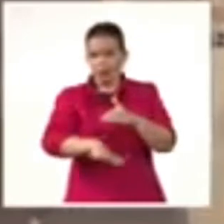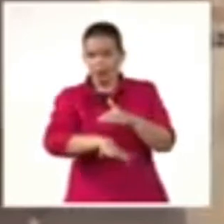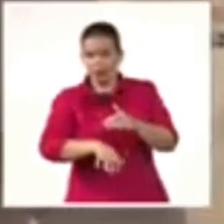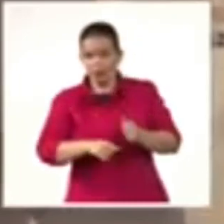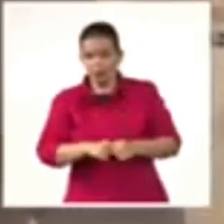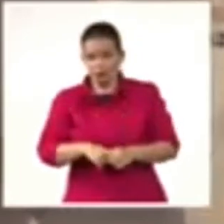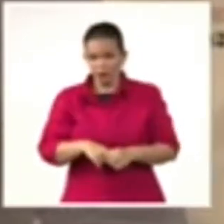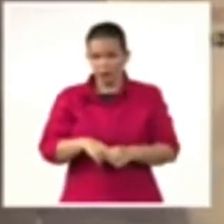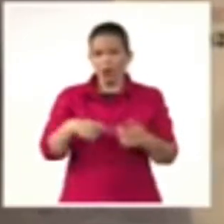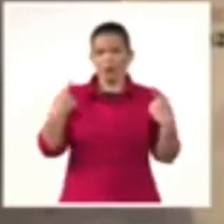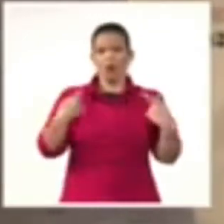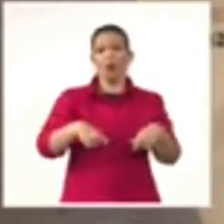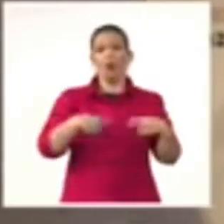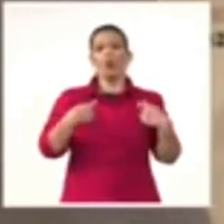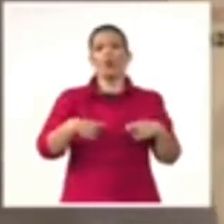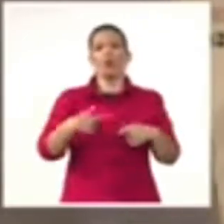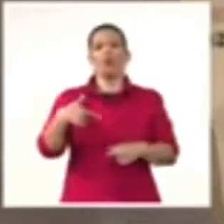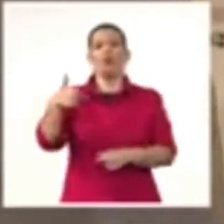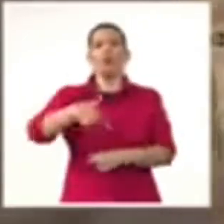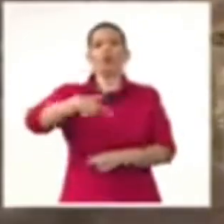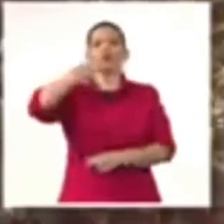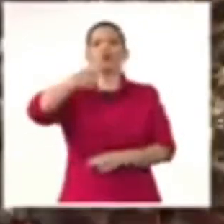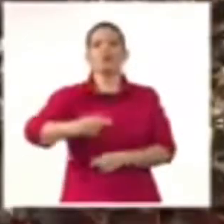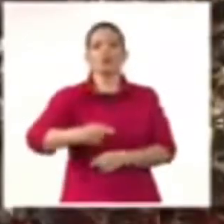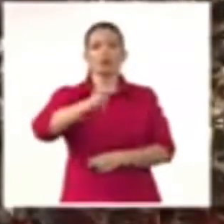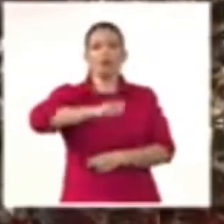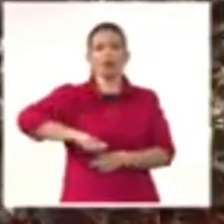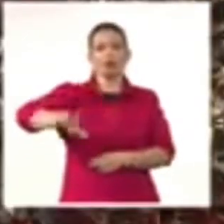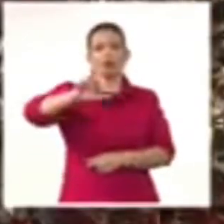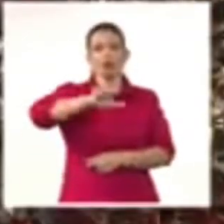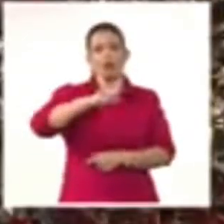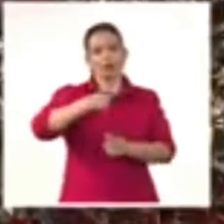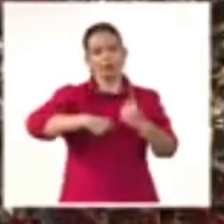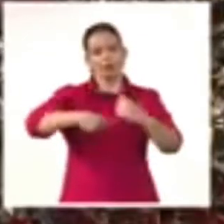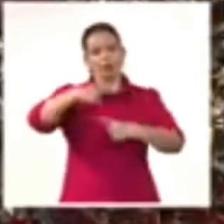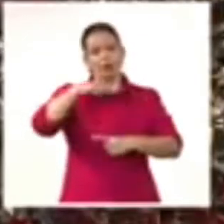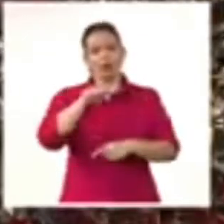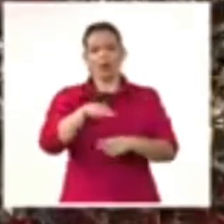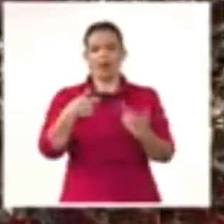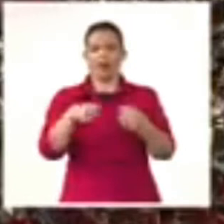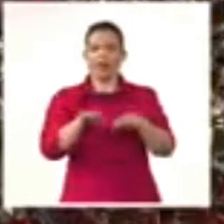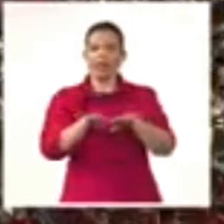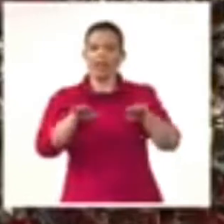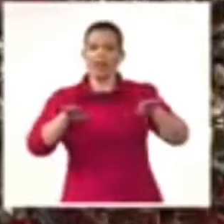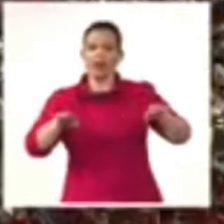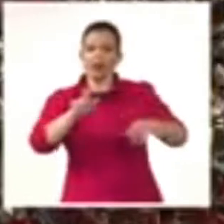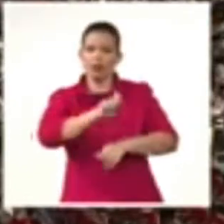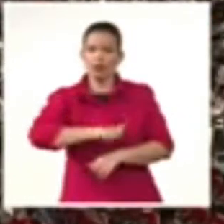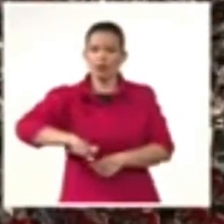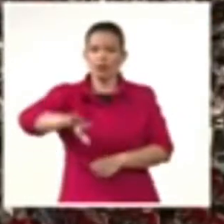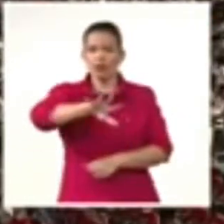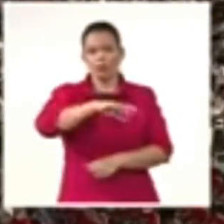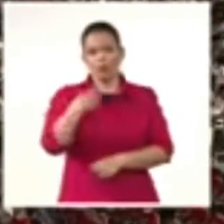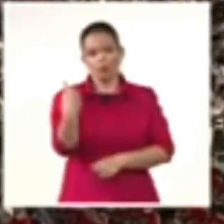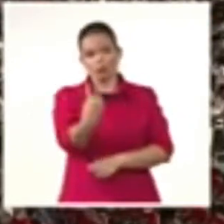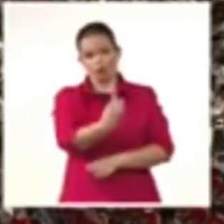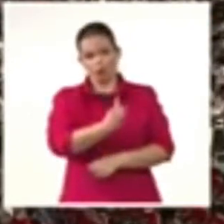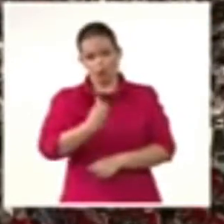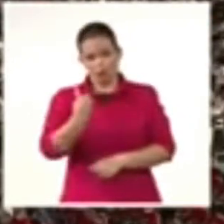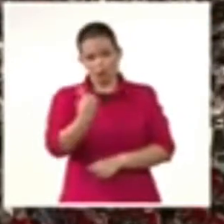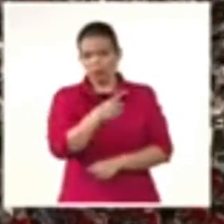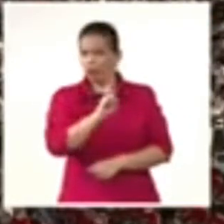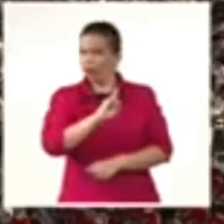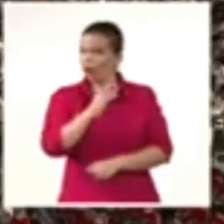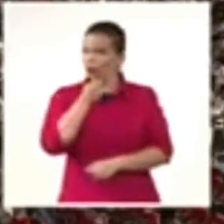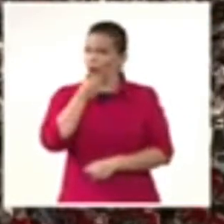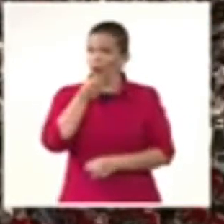social sigue siendo nuestra guía. En ella se sostiene el equilibrio de una sociedad como la nuestra. No podemos